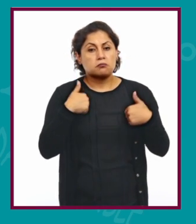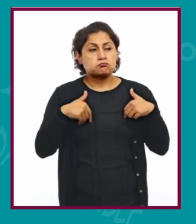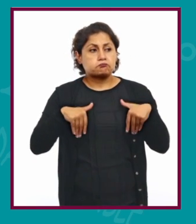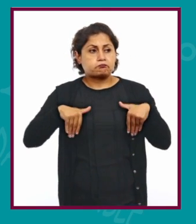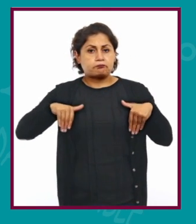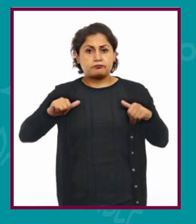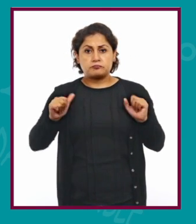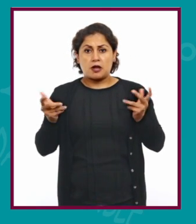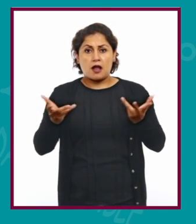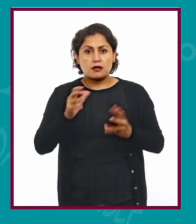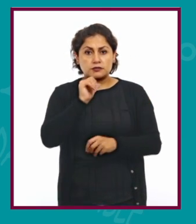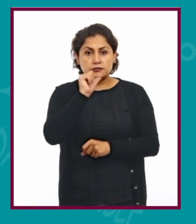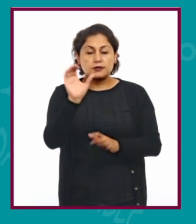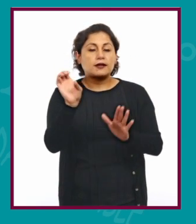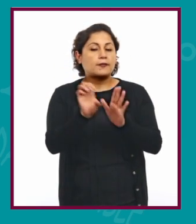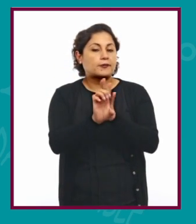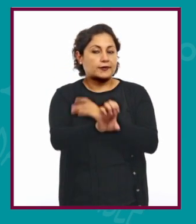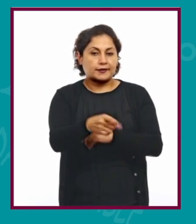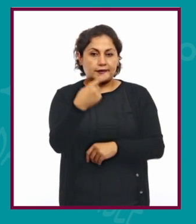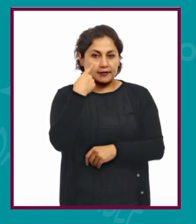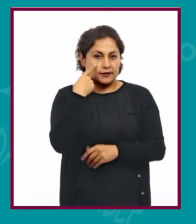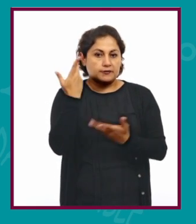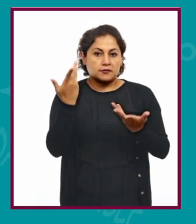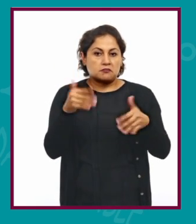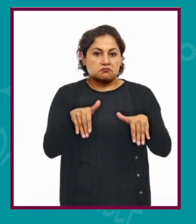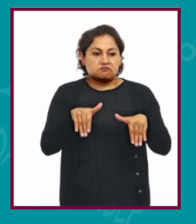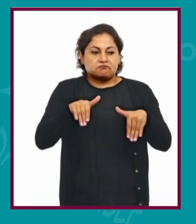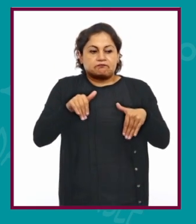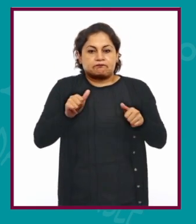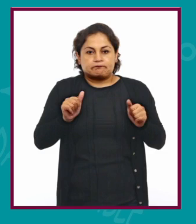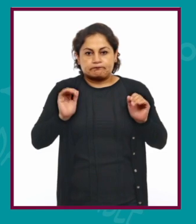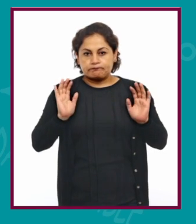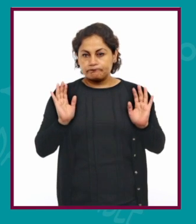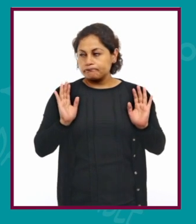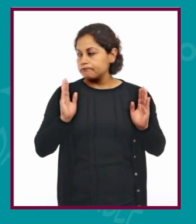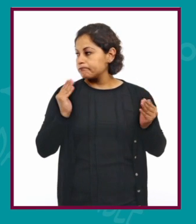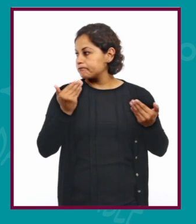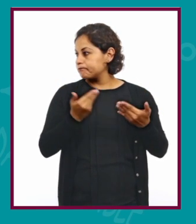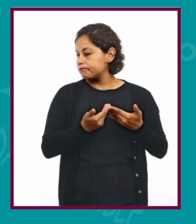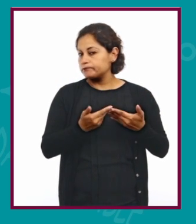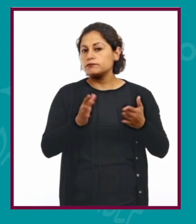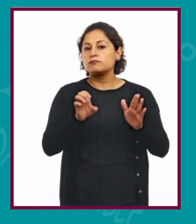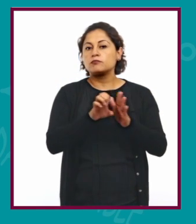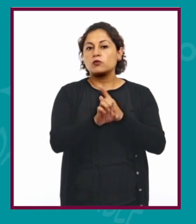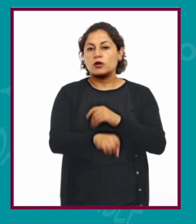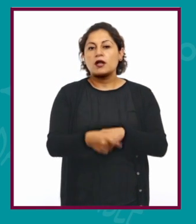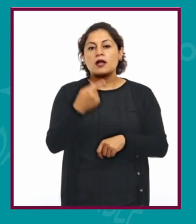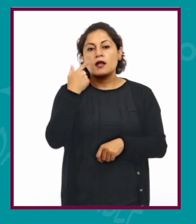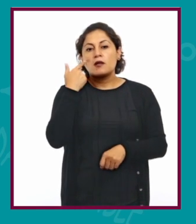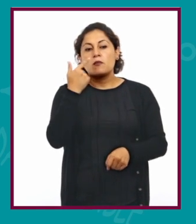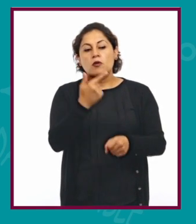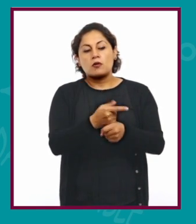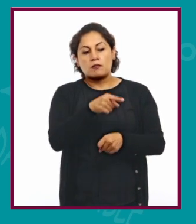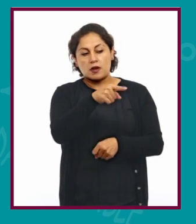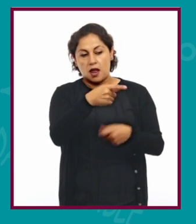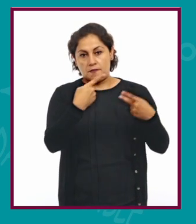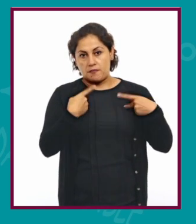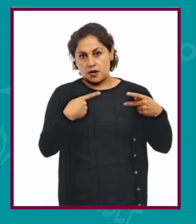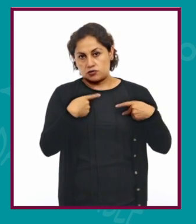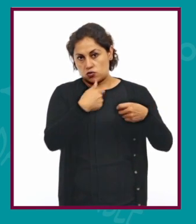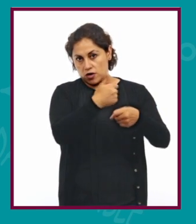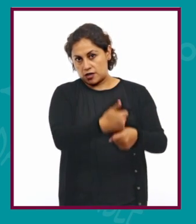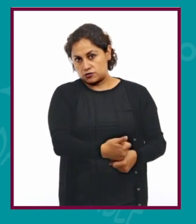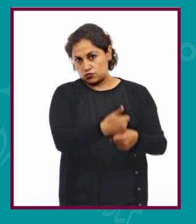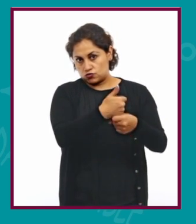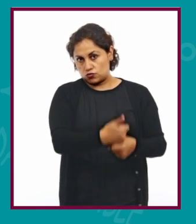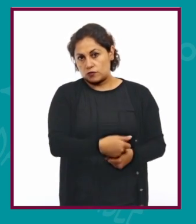la inacción, por decirlo de alguna manera, es decir, de no hacer nada, de la omisión. Por ejemplo, uno puede ver a una persona